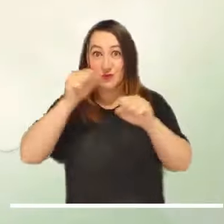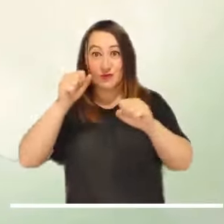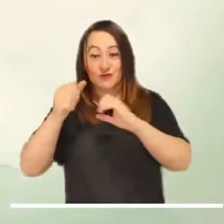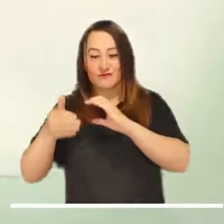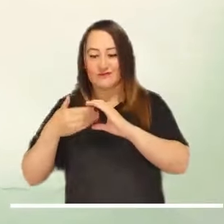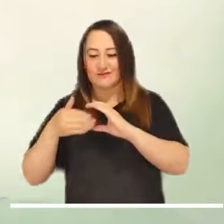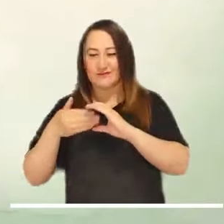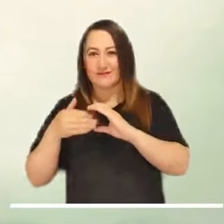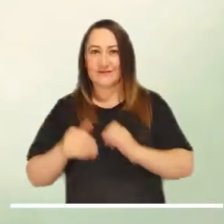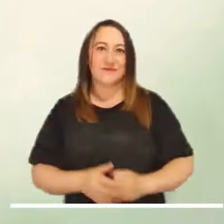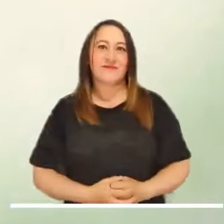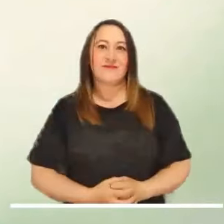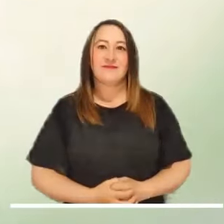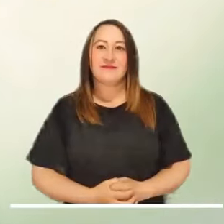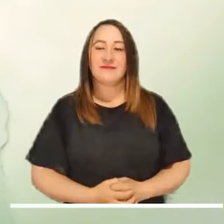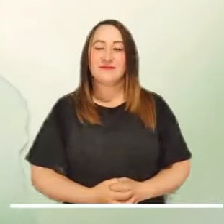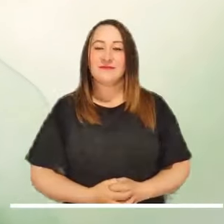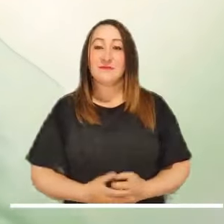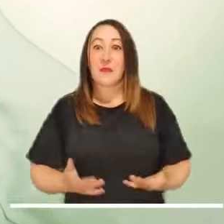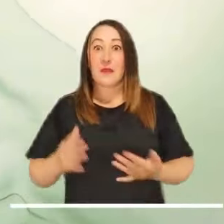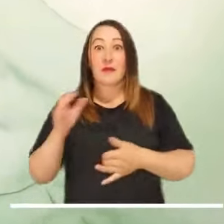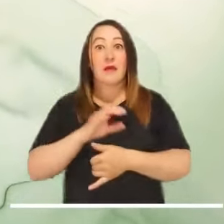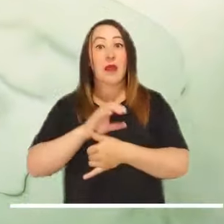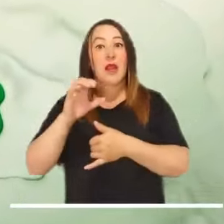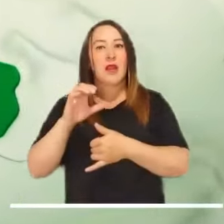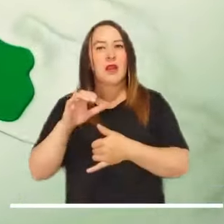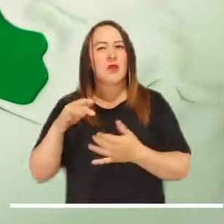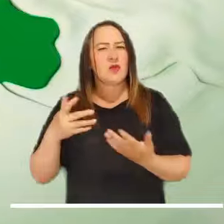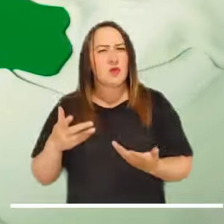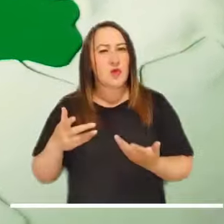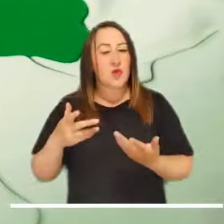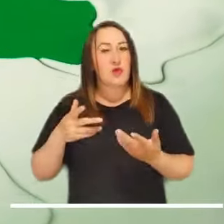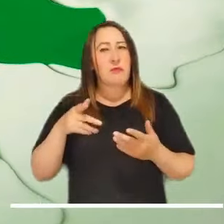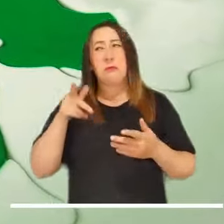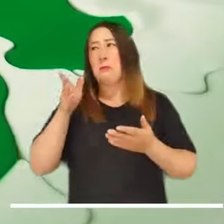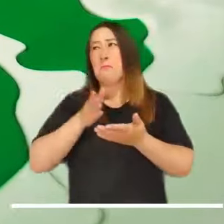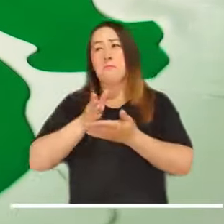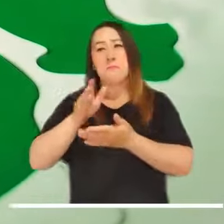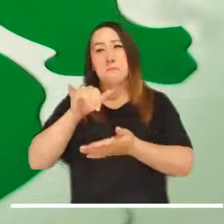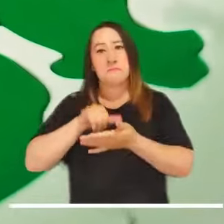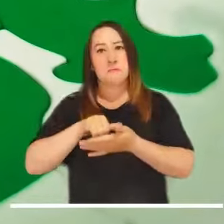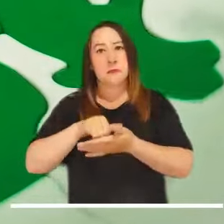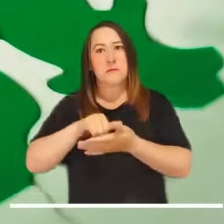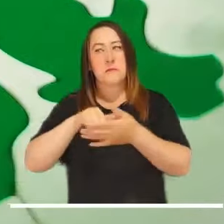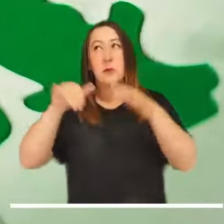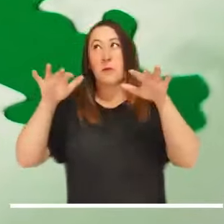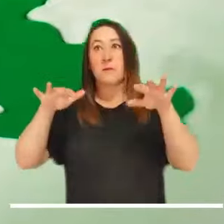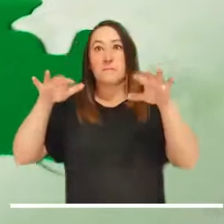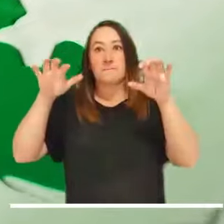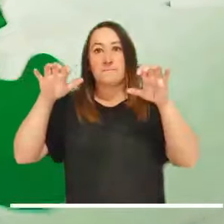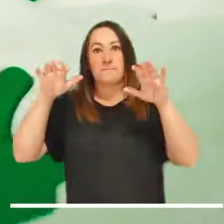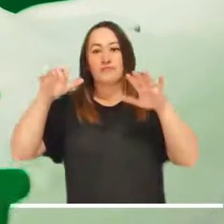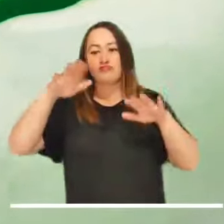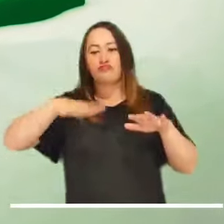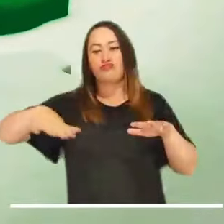nuevo veremos en el Caribe, pues es altamente probable que se prolonguen las condiciones secas en toda la región.